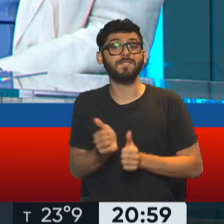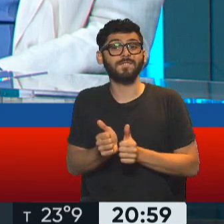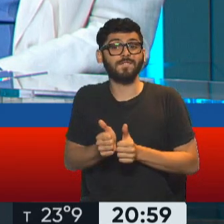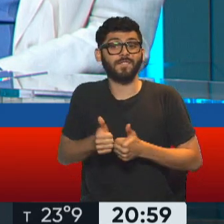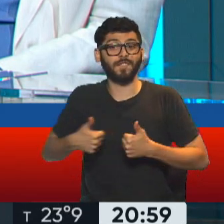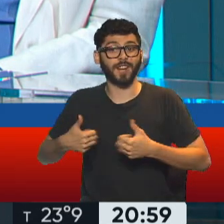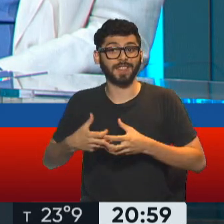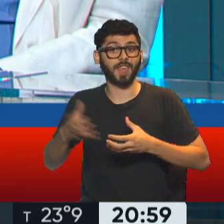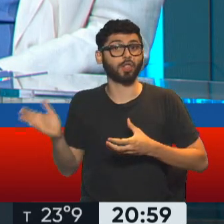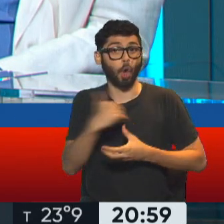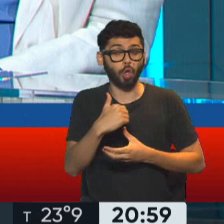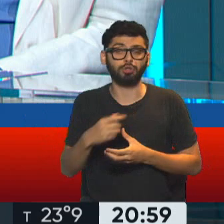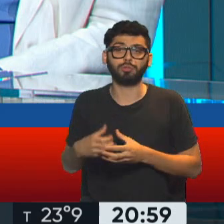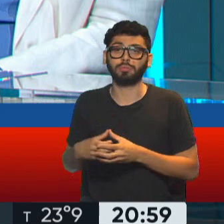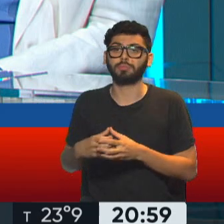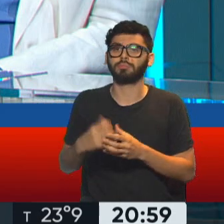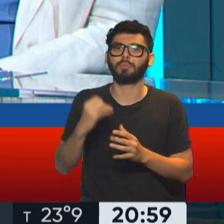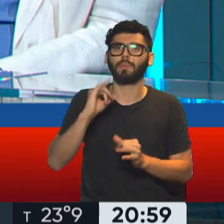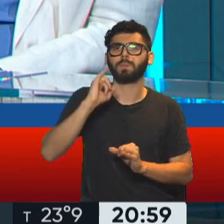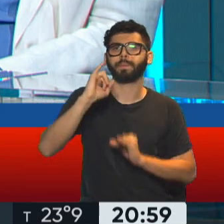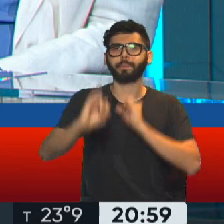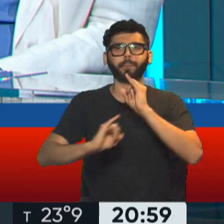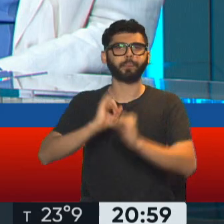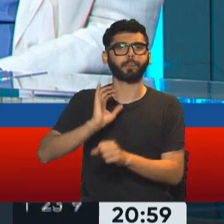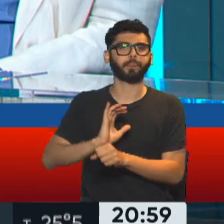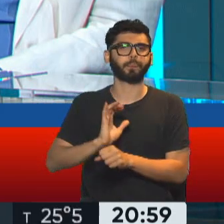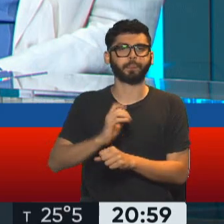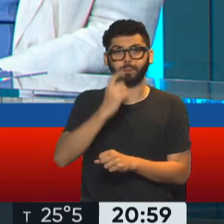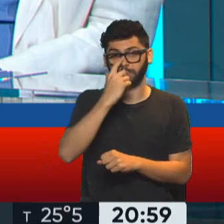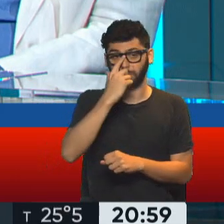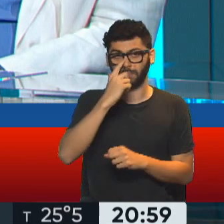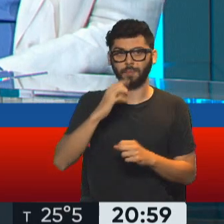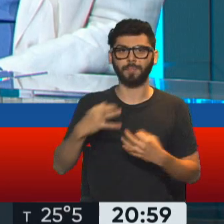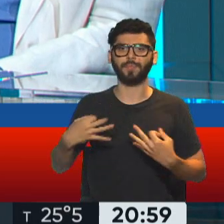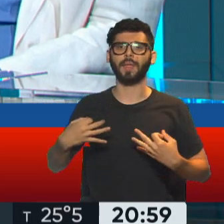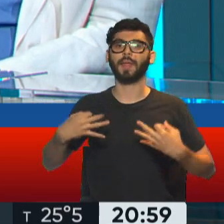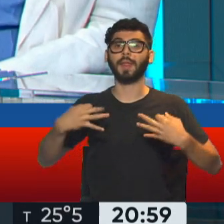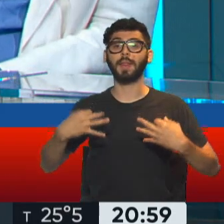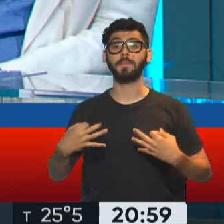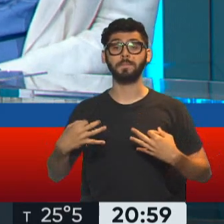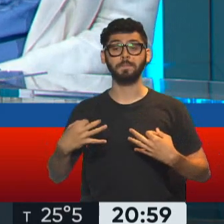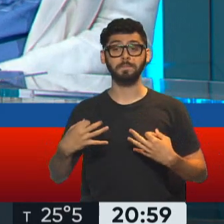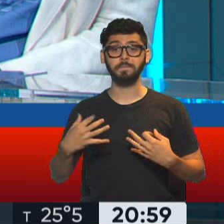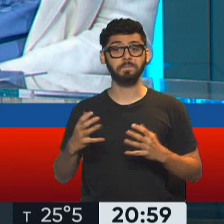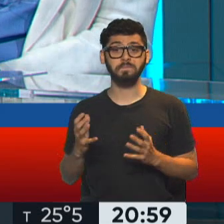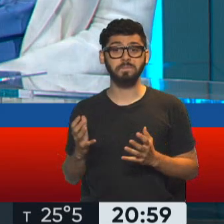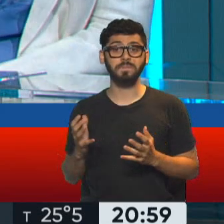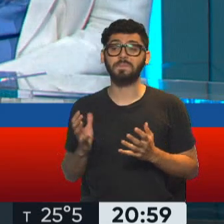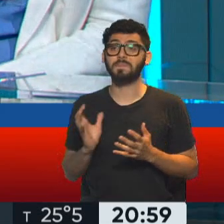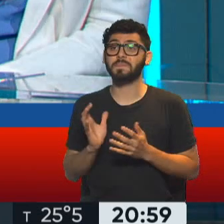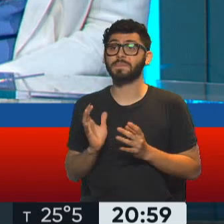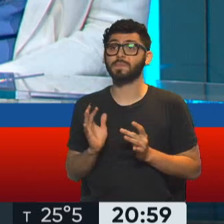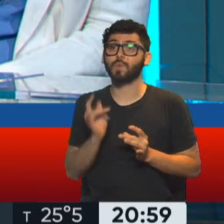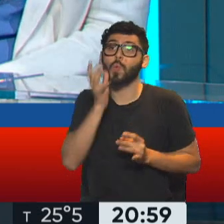un discurso que bordee justamente la ética del... No ha habido. Si a mí me